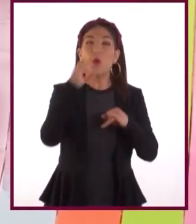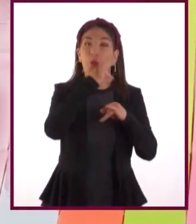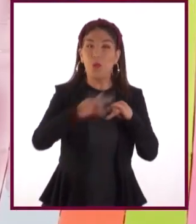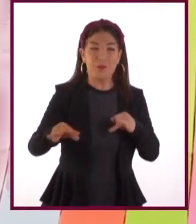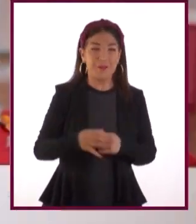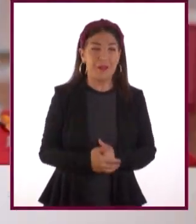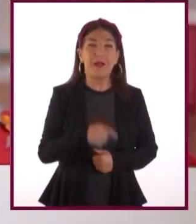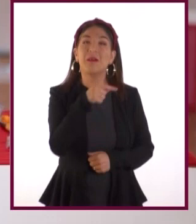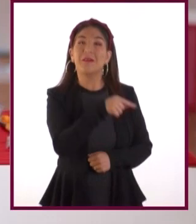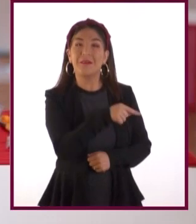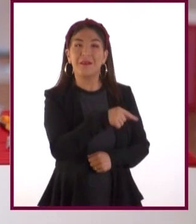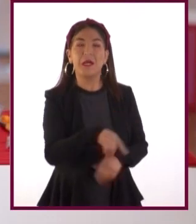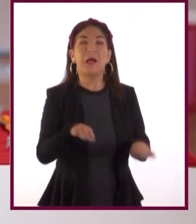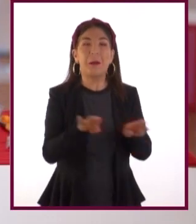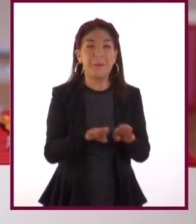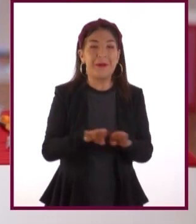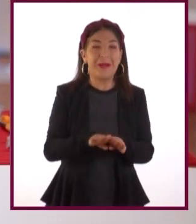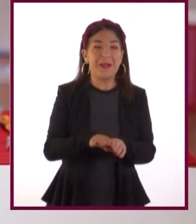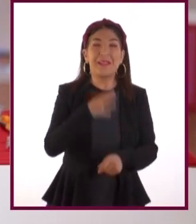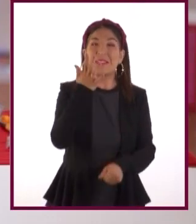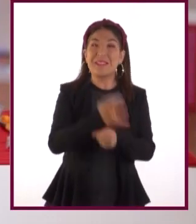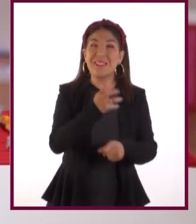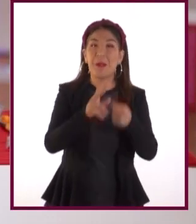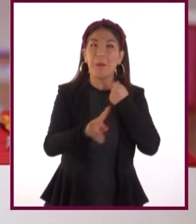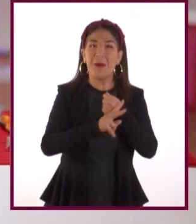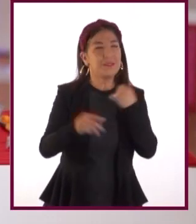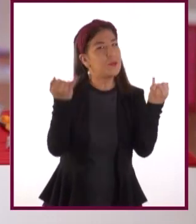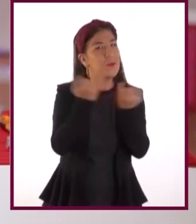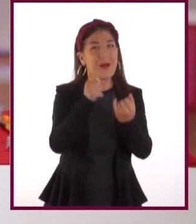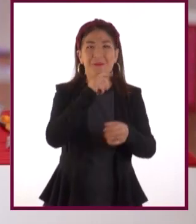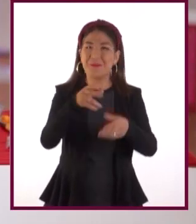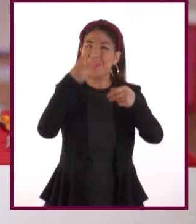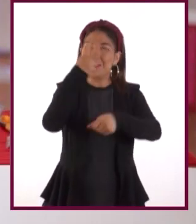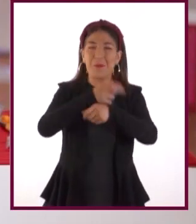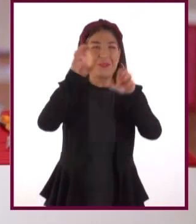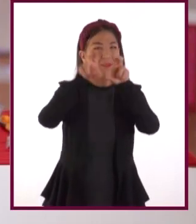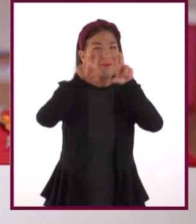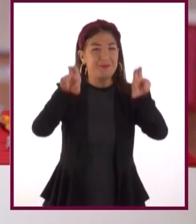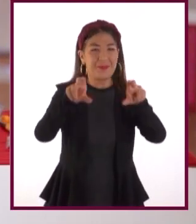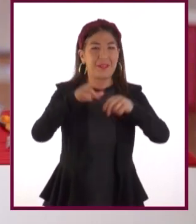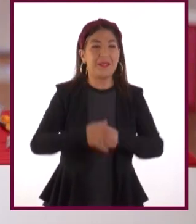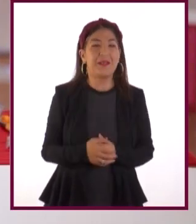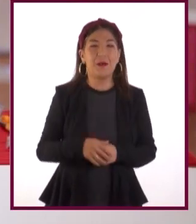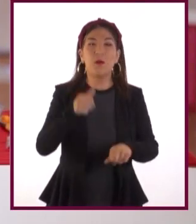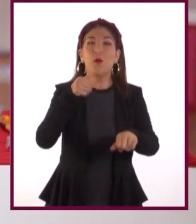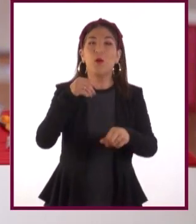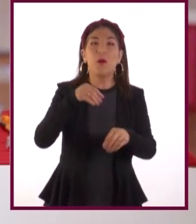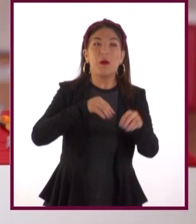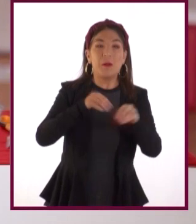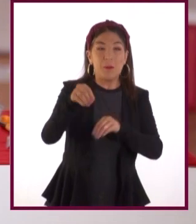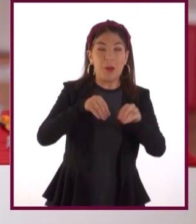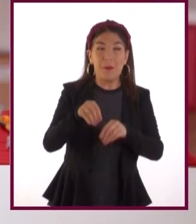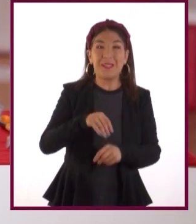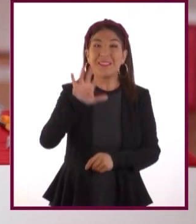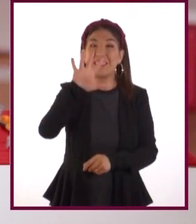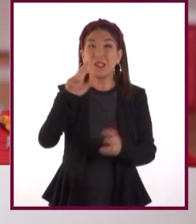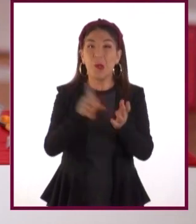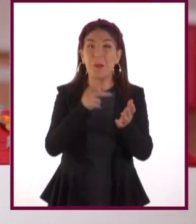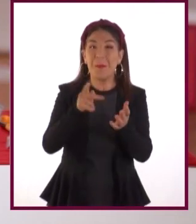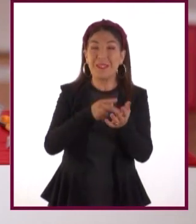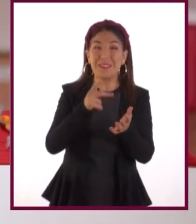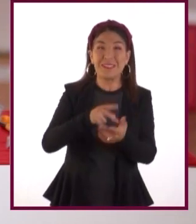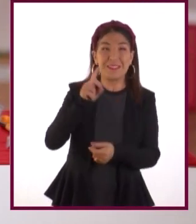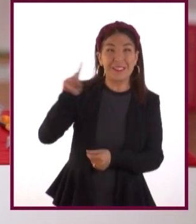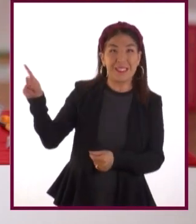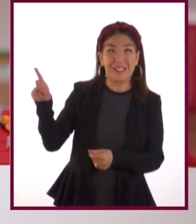volteo. Por último, este también va a estar, el quinto vaso va a estar en la segunda fila. Lo levanto. Lo muevo 1, 2, 3,